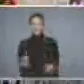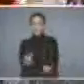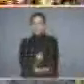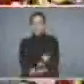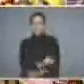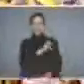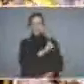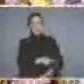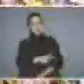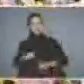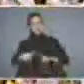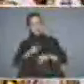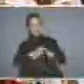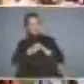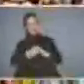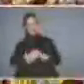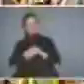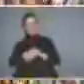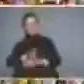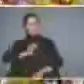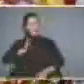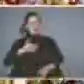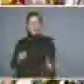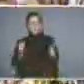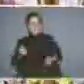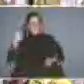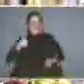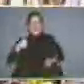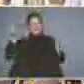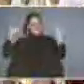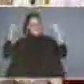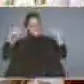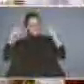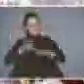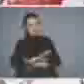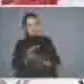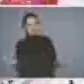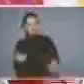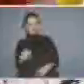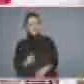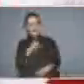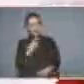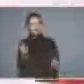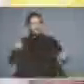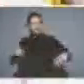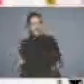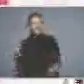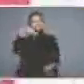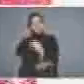Deporte y amistad, mañana empiezas a entrenar. Levanta del